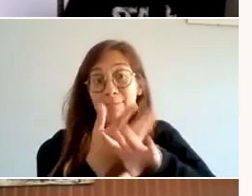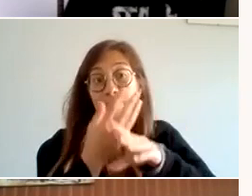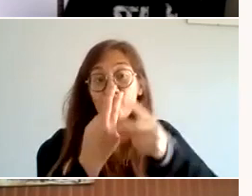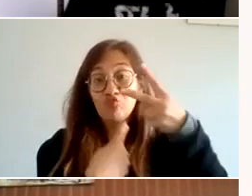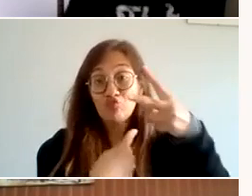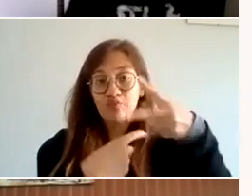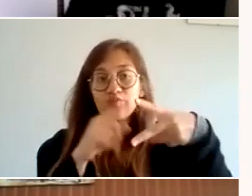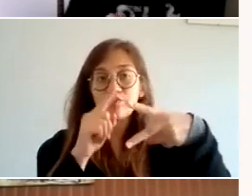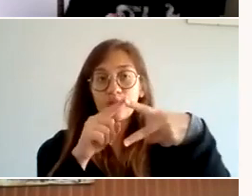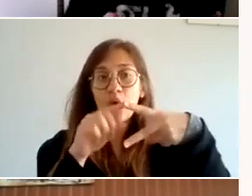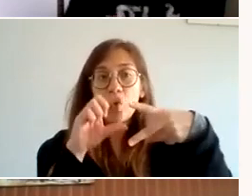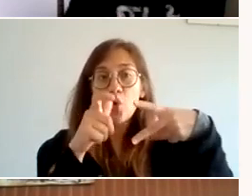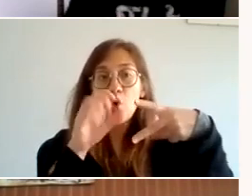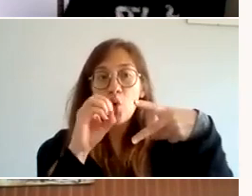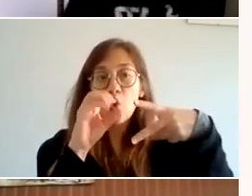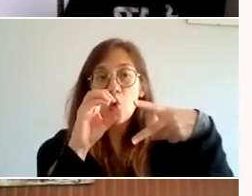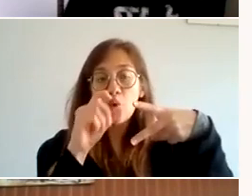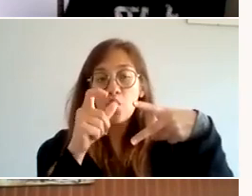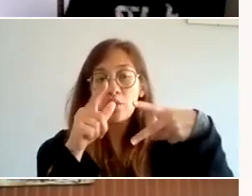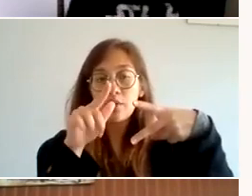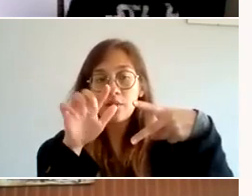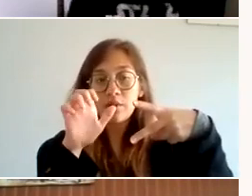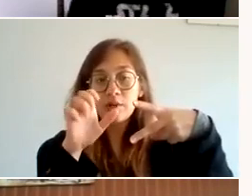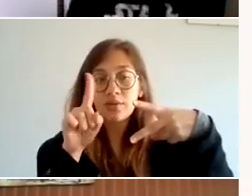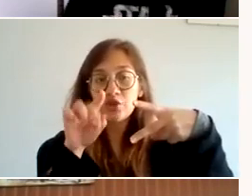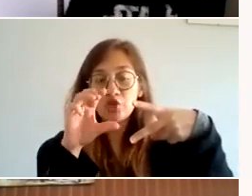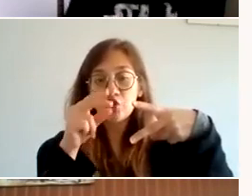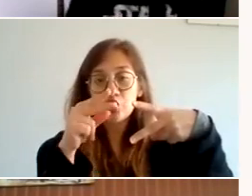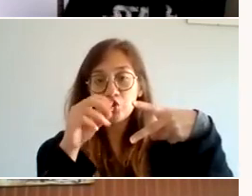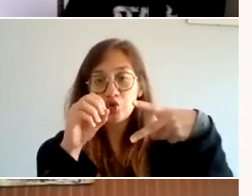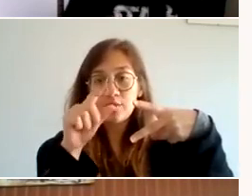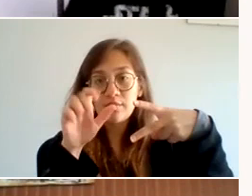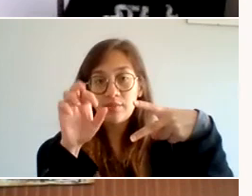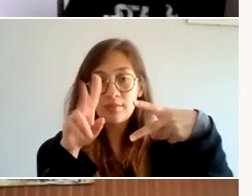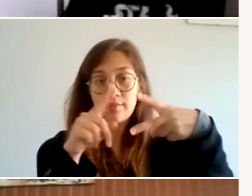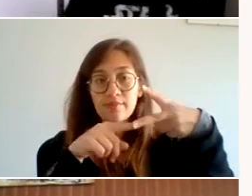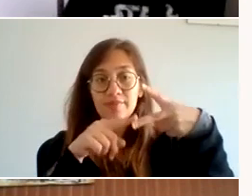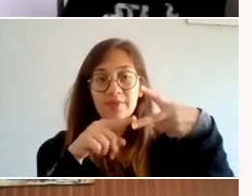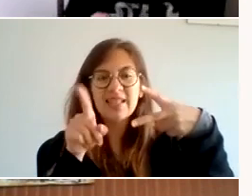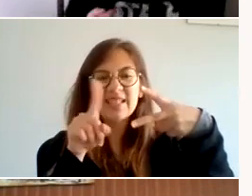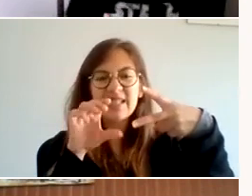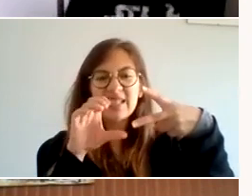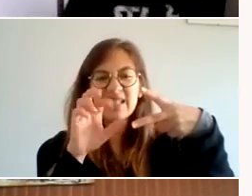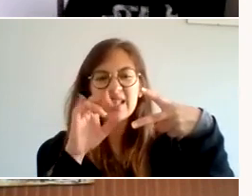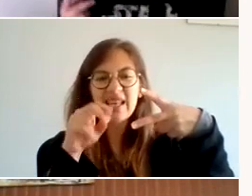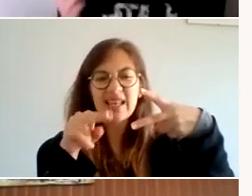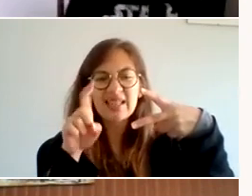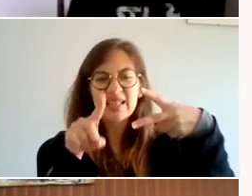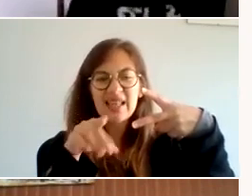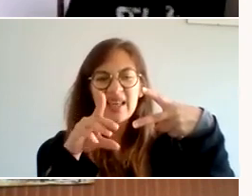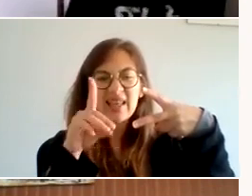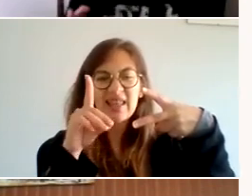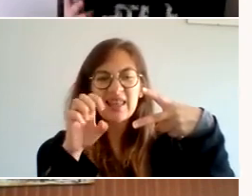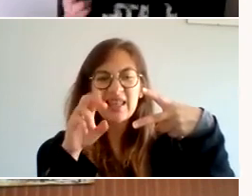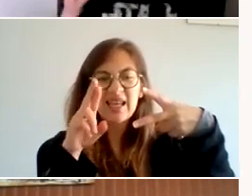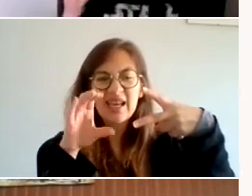Scholar y el Science Direct, que son dos buscadores que te permiten buscar libros,